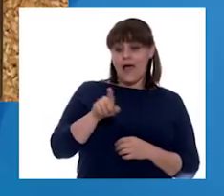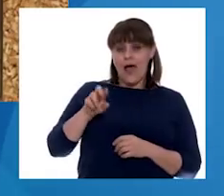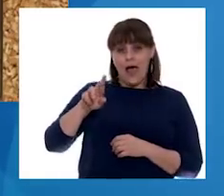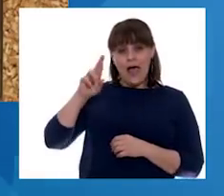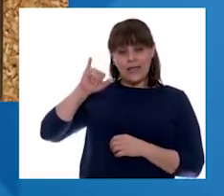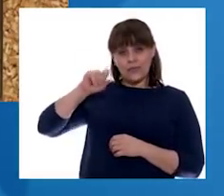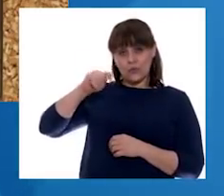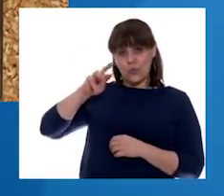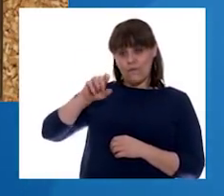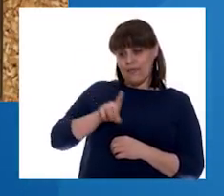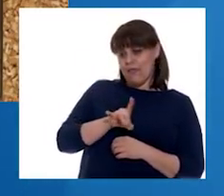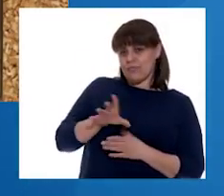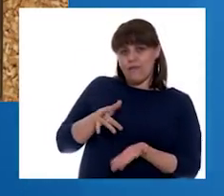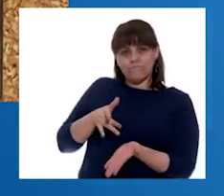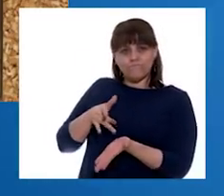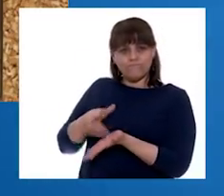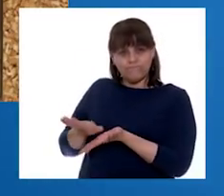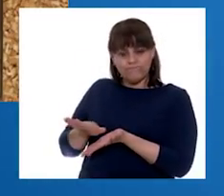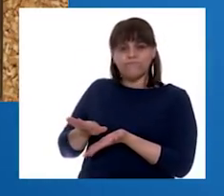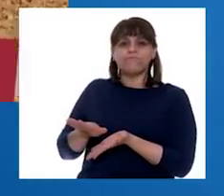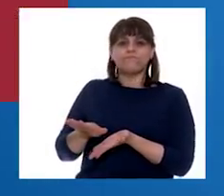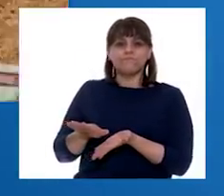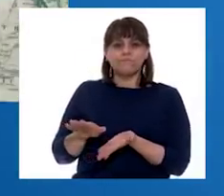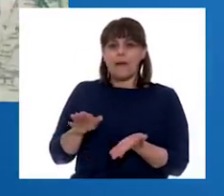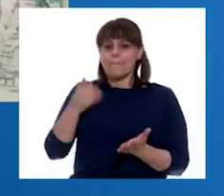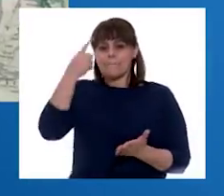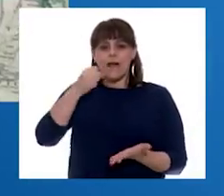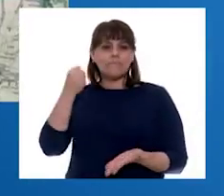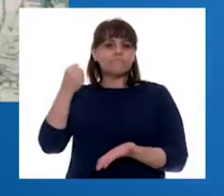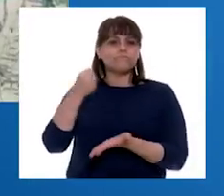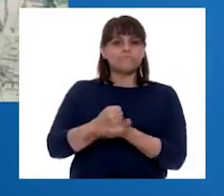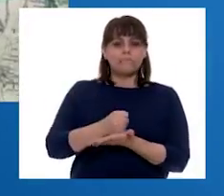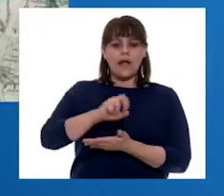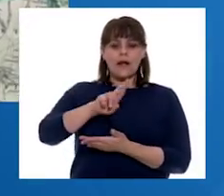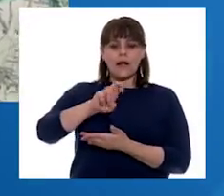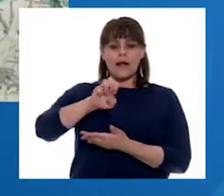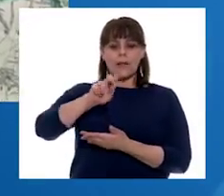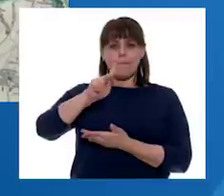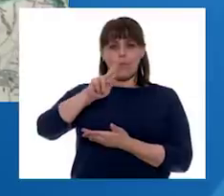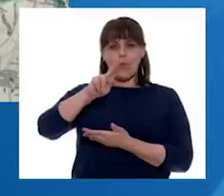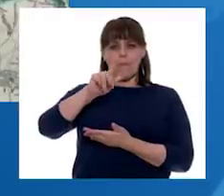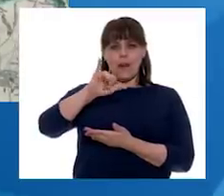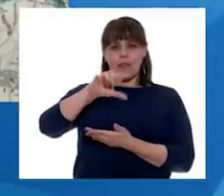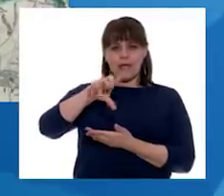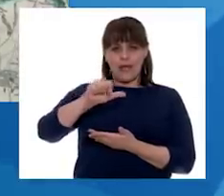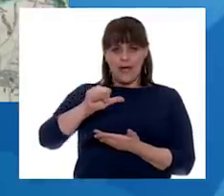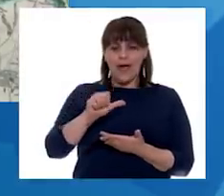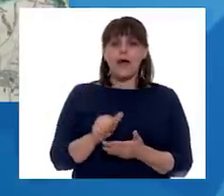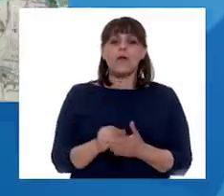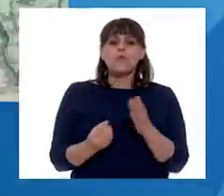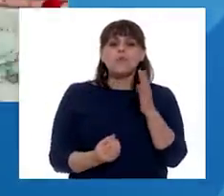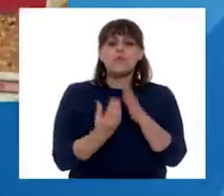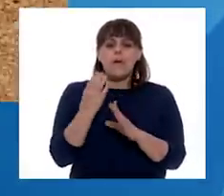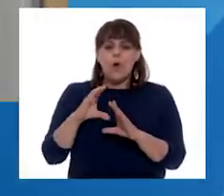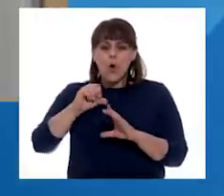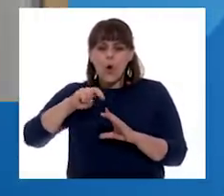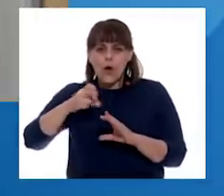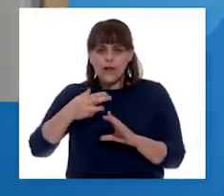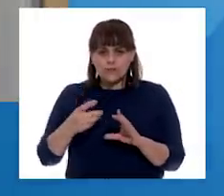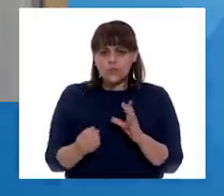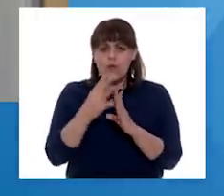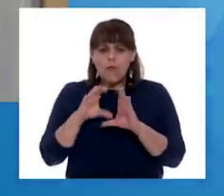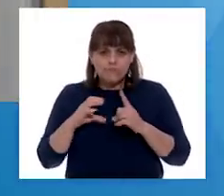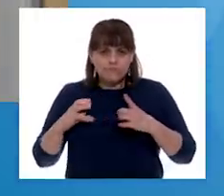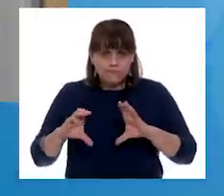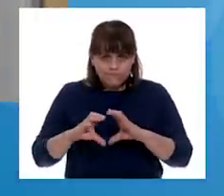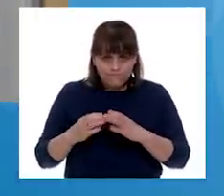república. Pero, ¿qué república? El nuevo Congreso crea un triunvirato provisional, con el realista